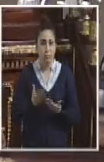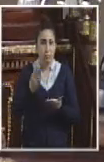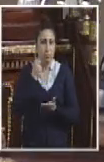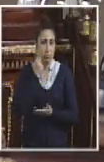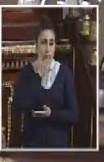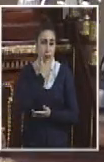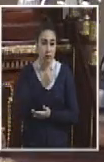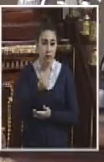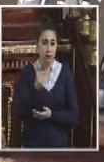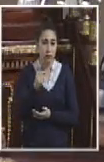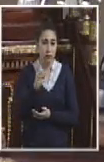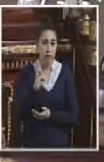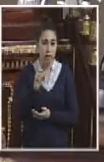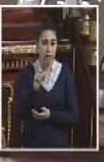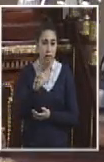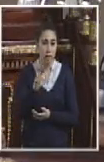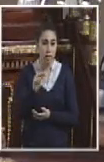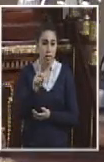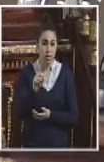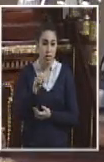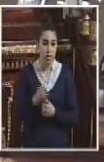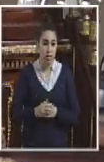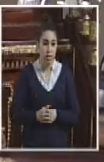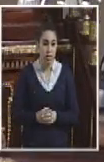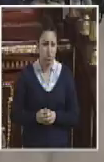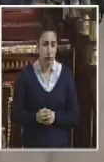Diputado Eduardo Santillán.